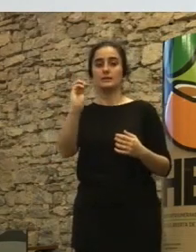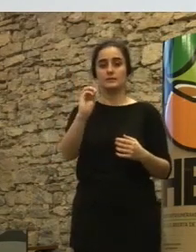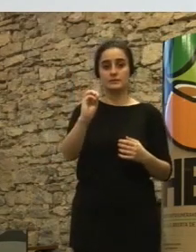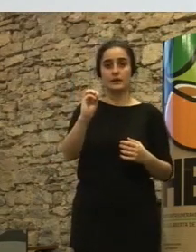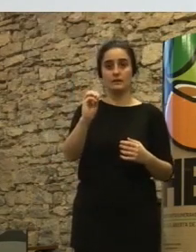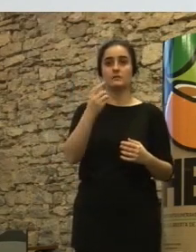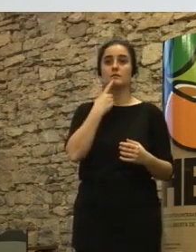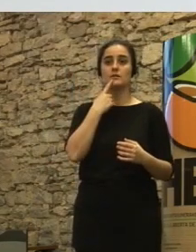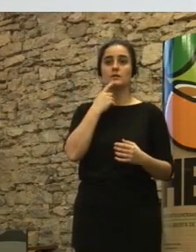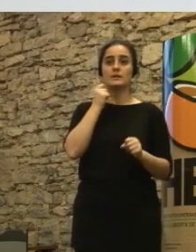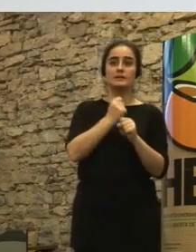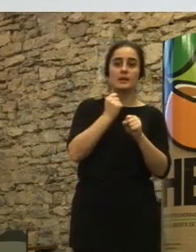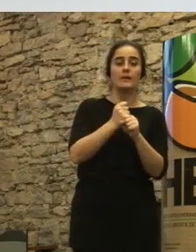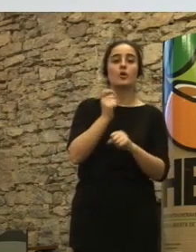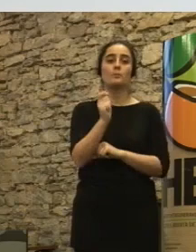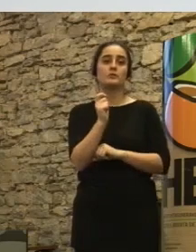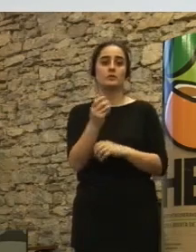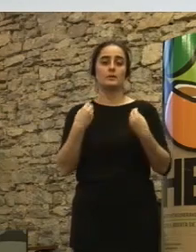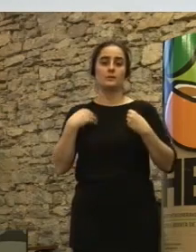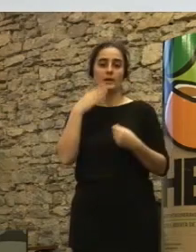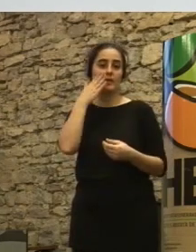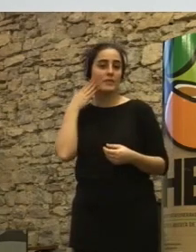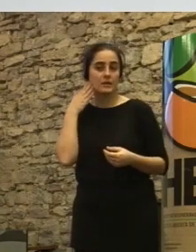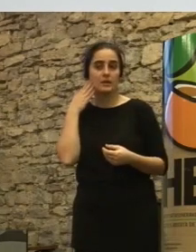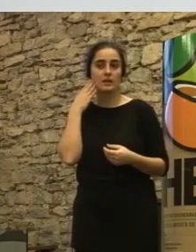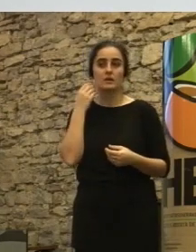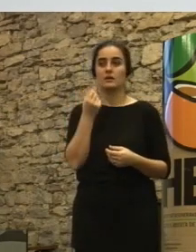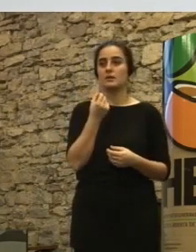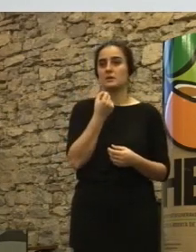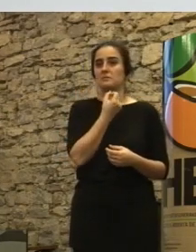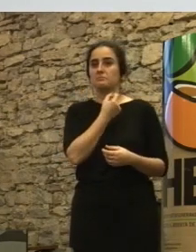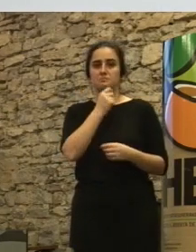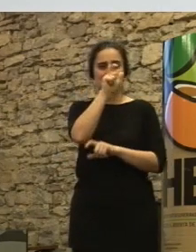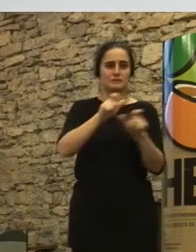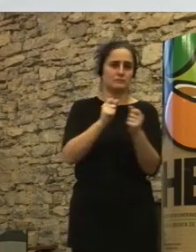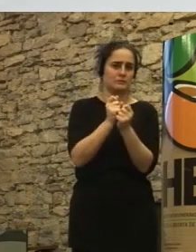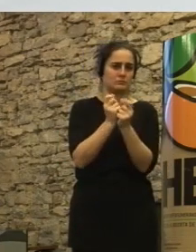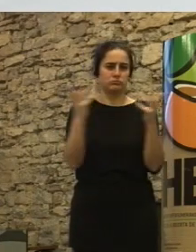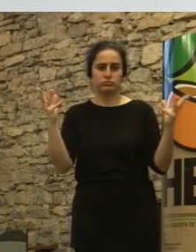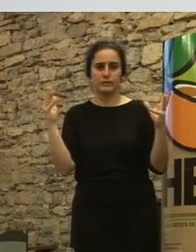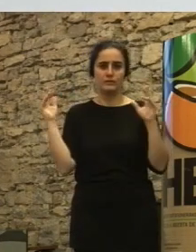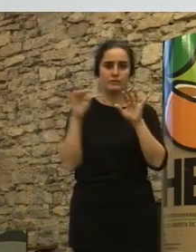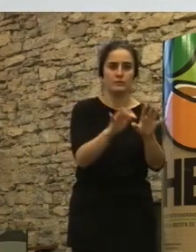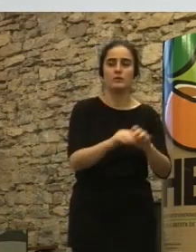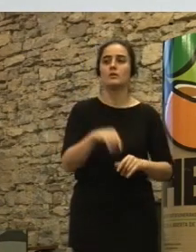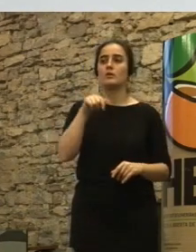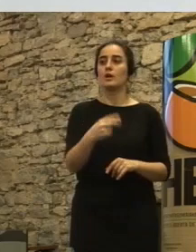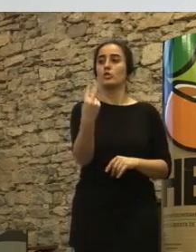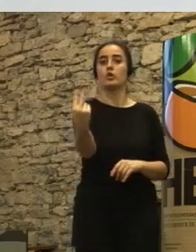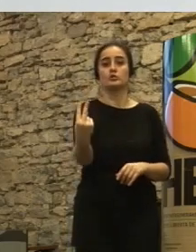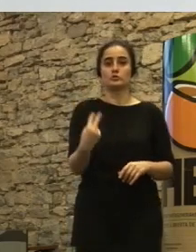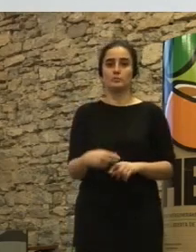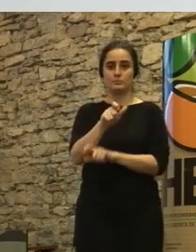lema Trabajo, pensiones y vidas dignas, que fue secundada por miles de personas. Hoy tenemos a dos de los integrantes de este movimiento que